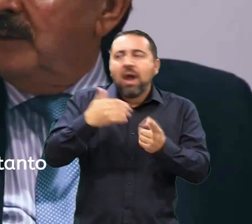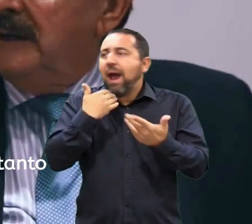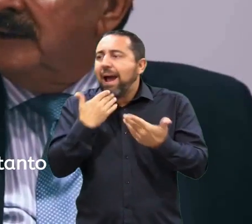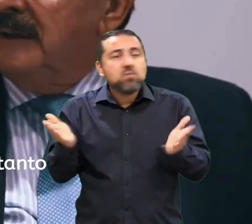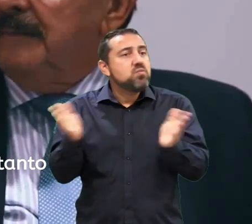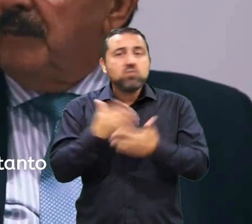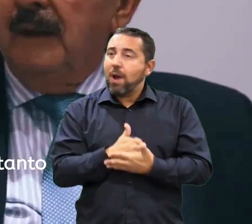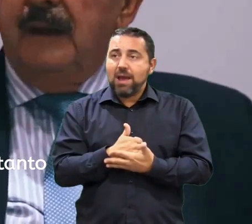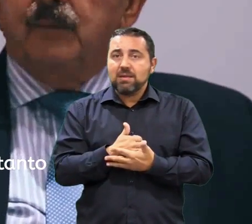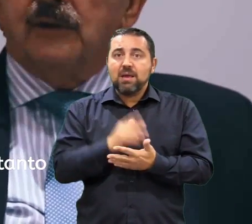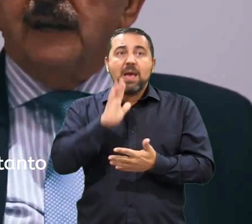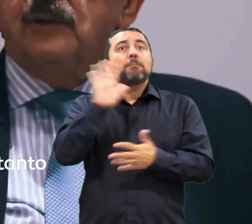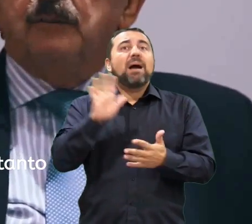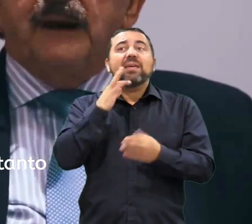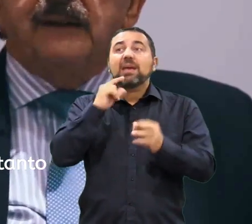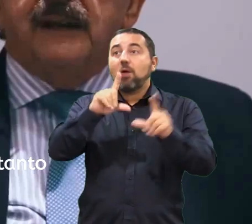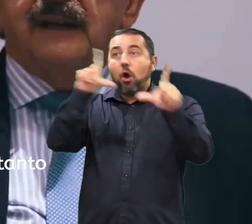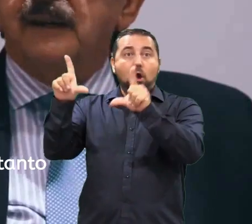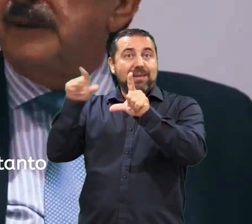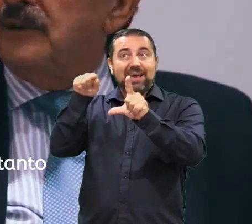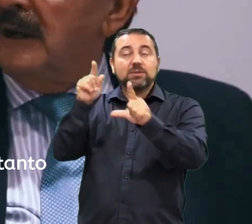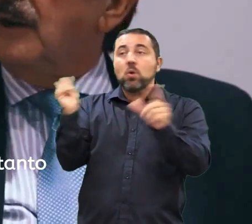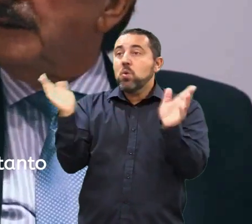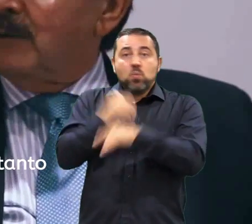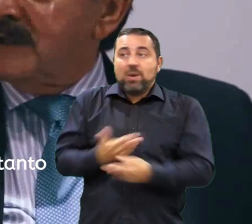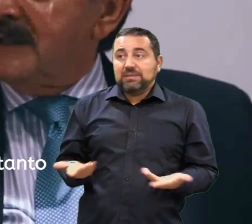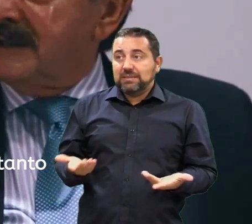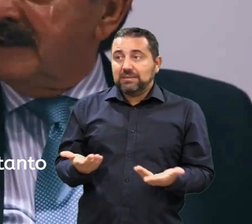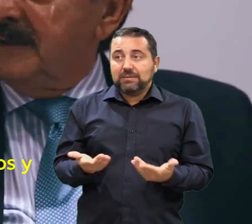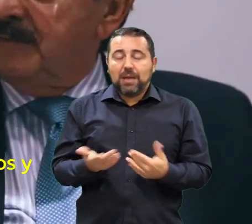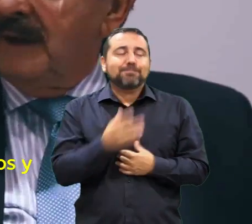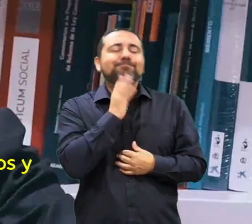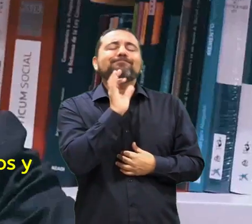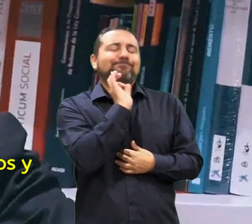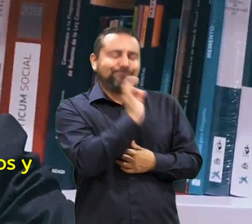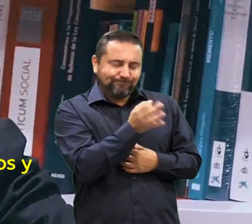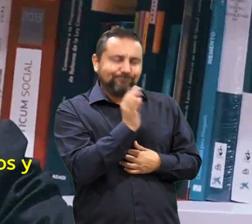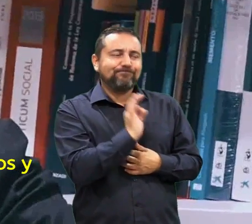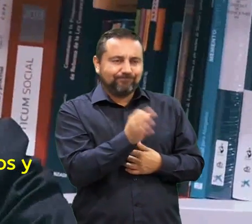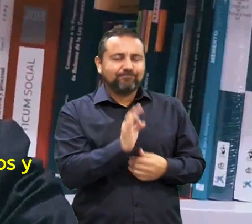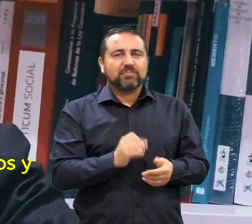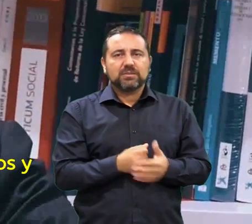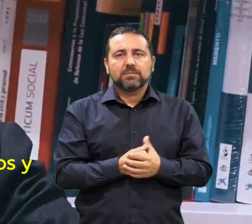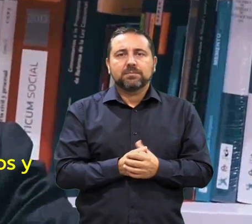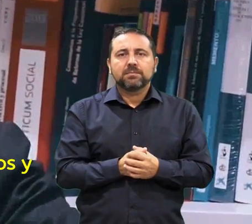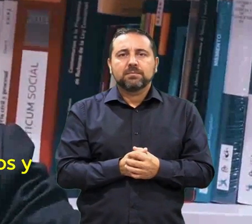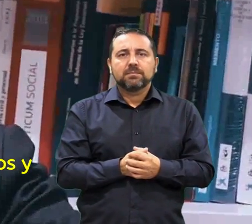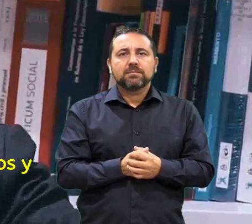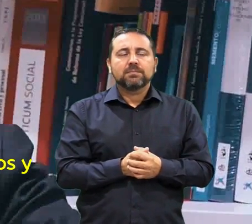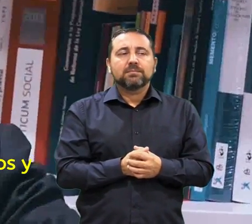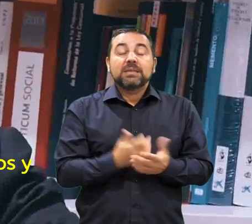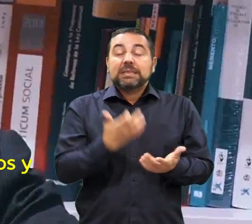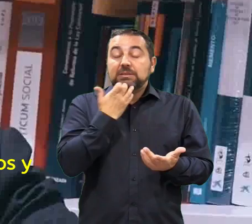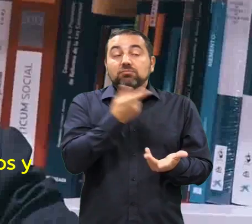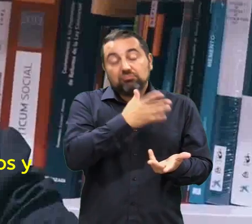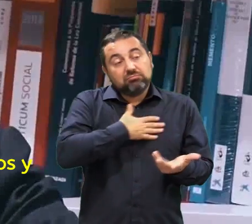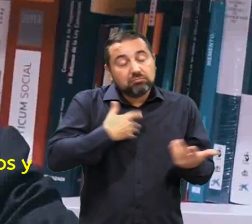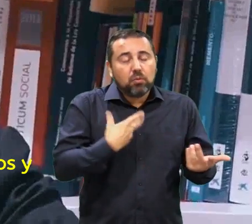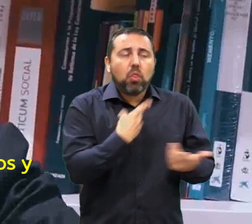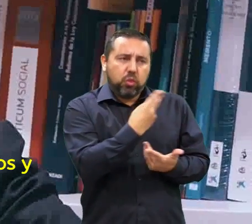un documento, y por tanto parece que da la impresión que la obra no existe, ¿no? Así es, Jaime. Si me permites,